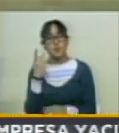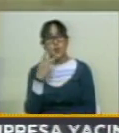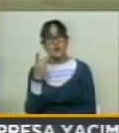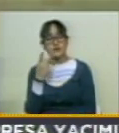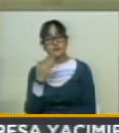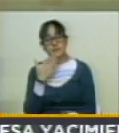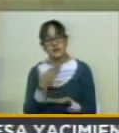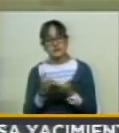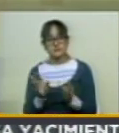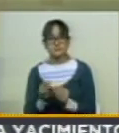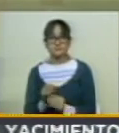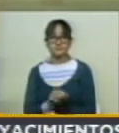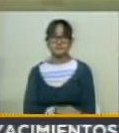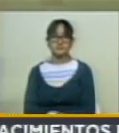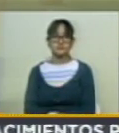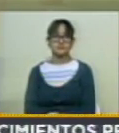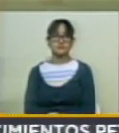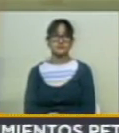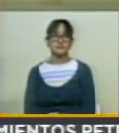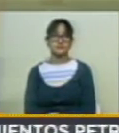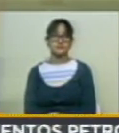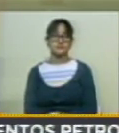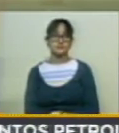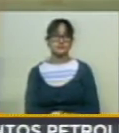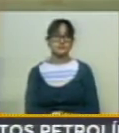Muchísimas gracias.